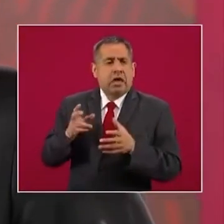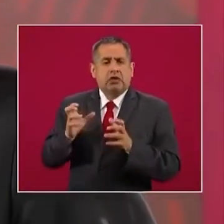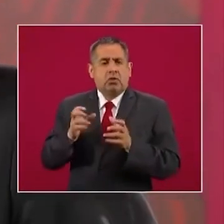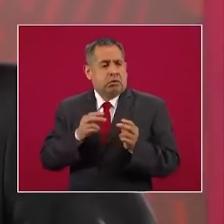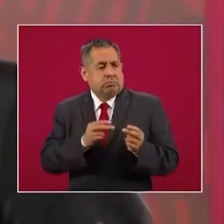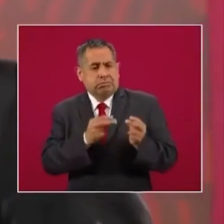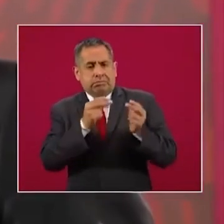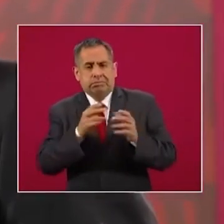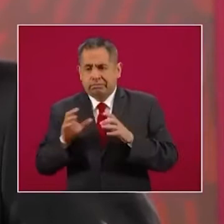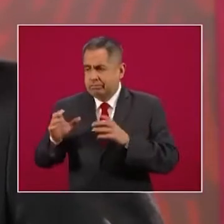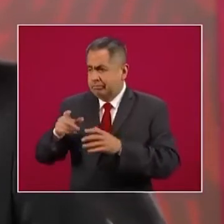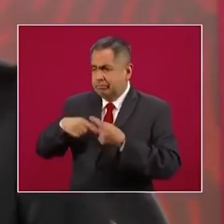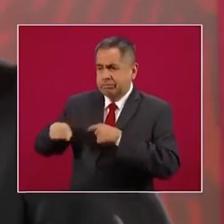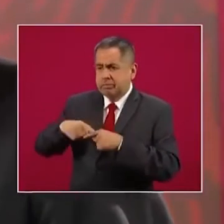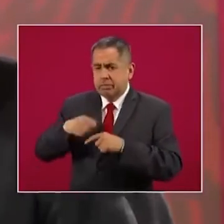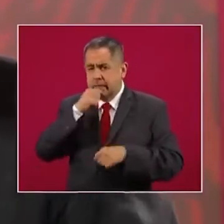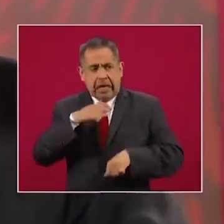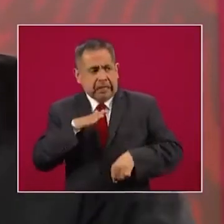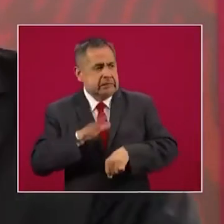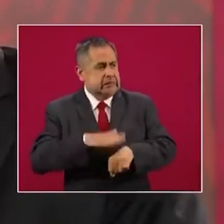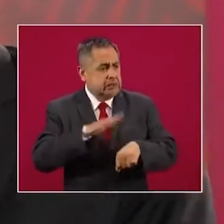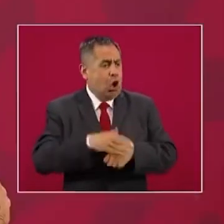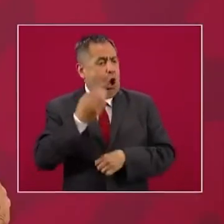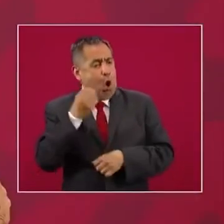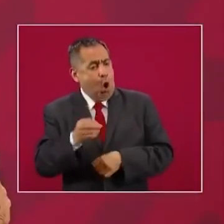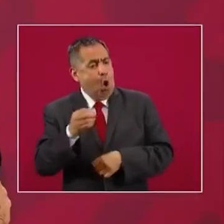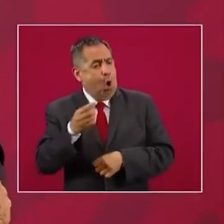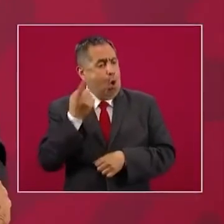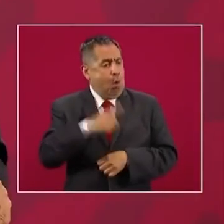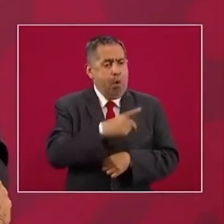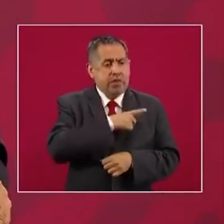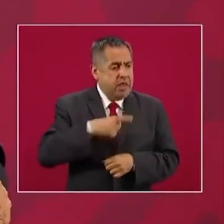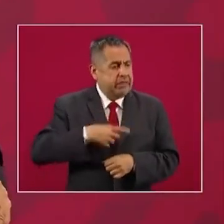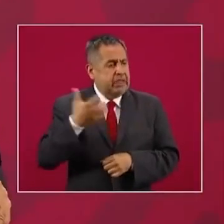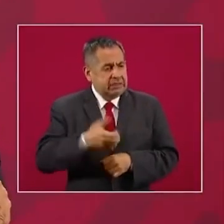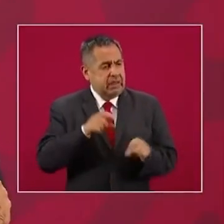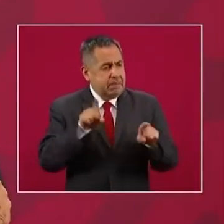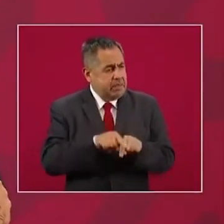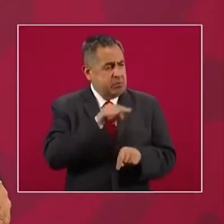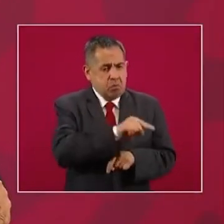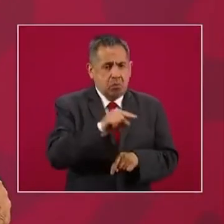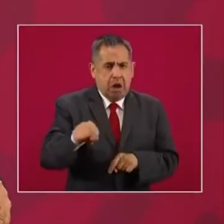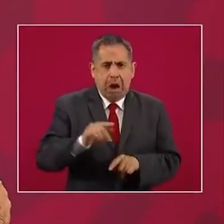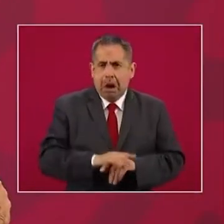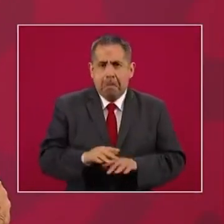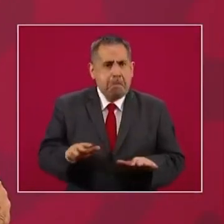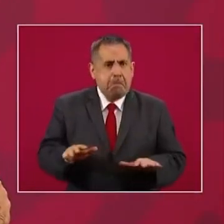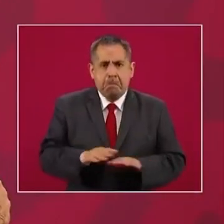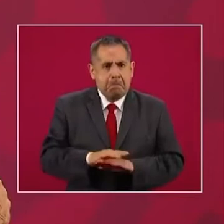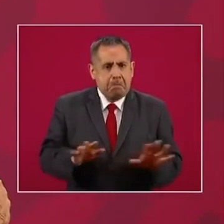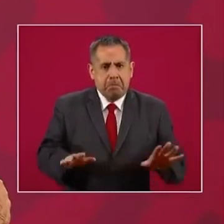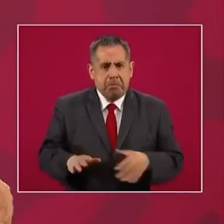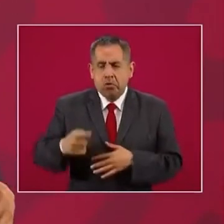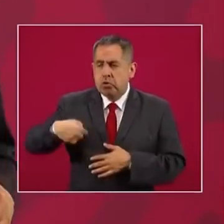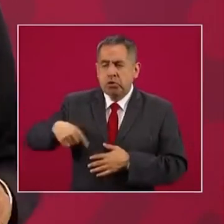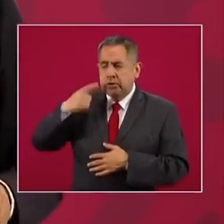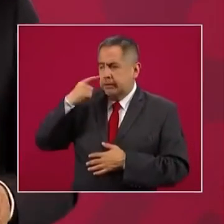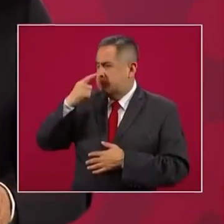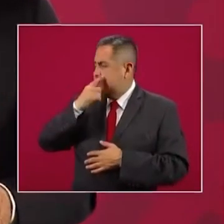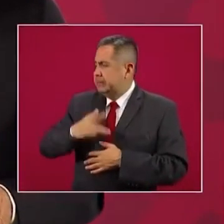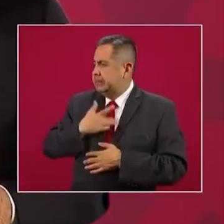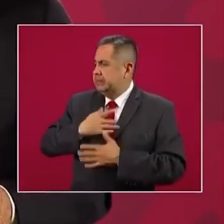se hace en ningún estado, o no se les obliga a que hagan lo mismo. Esto es por convicción.